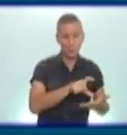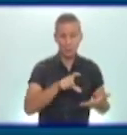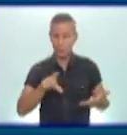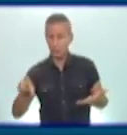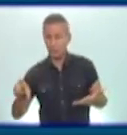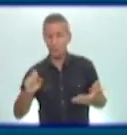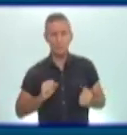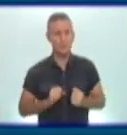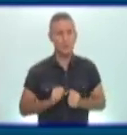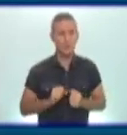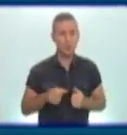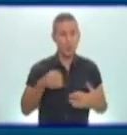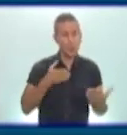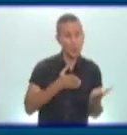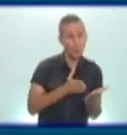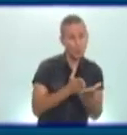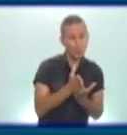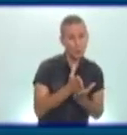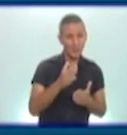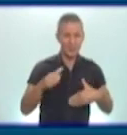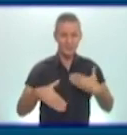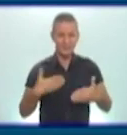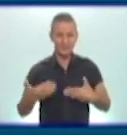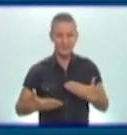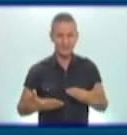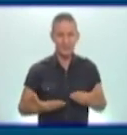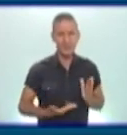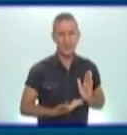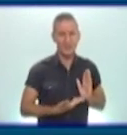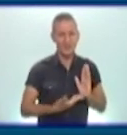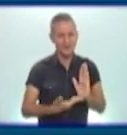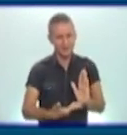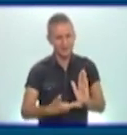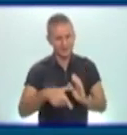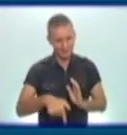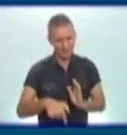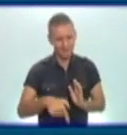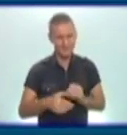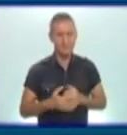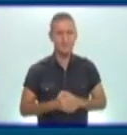Continuamos entonces con la actividad que le proponemos a continuación.